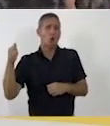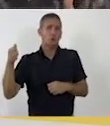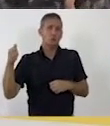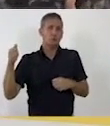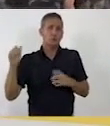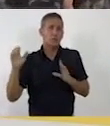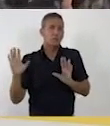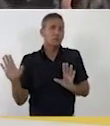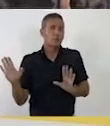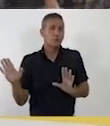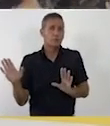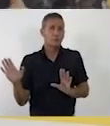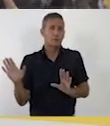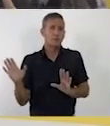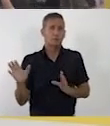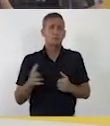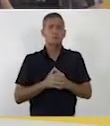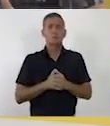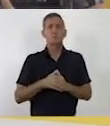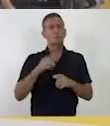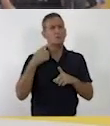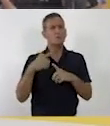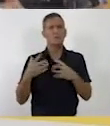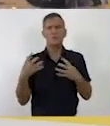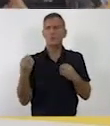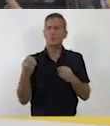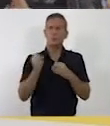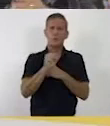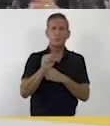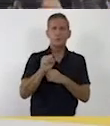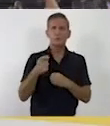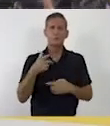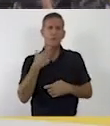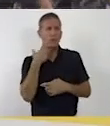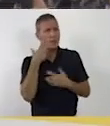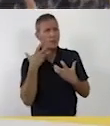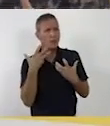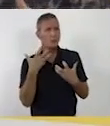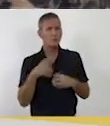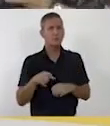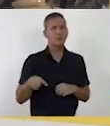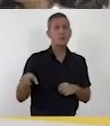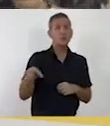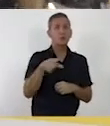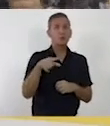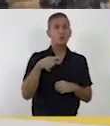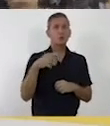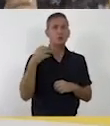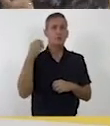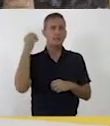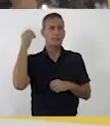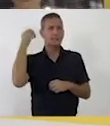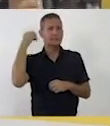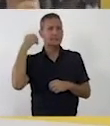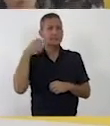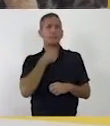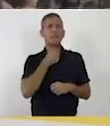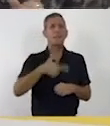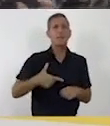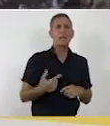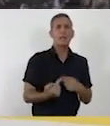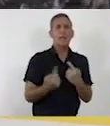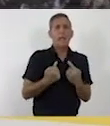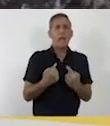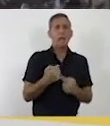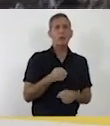estamos hablando del tetrafósforo, el ácido fosfórico. Por tanto, esto es importante que ustedes sean capaces de ejemplificar